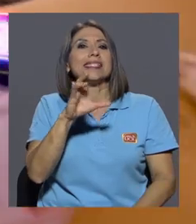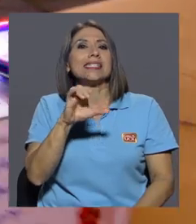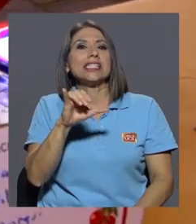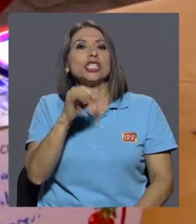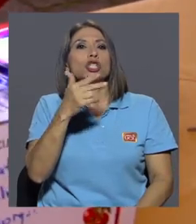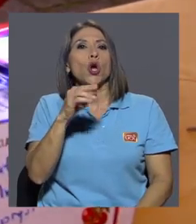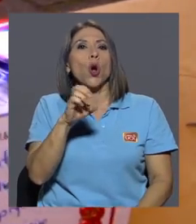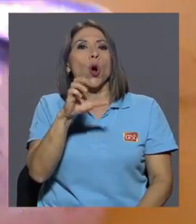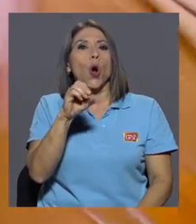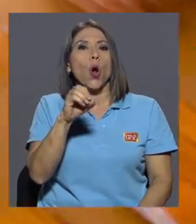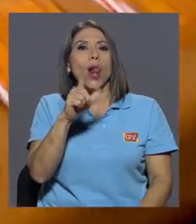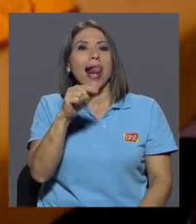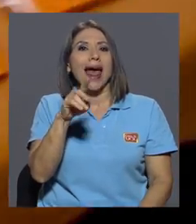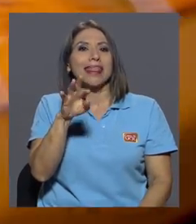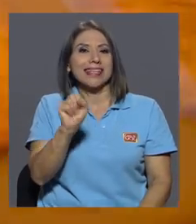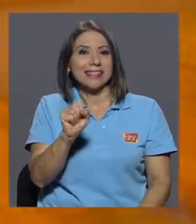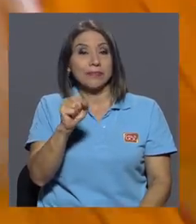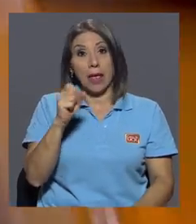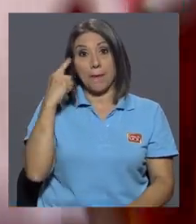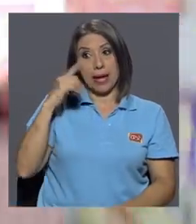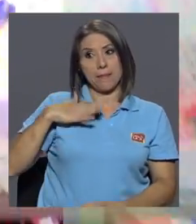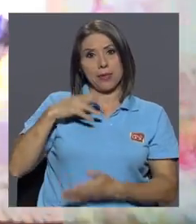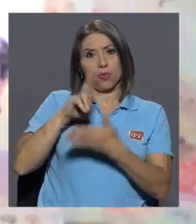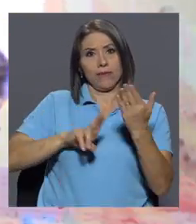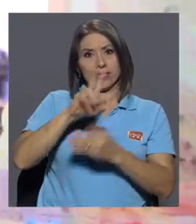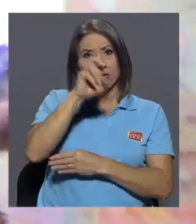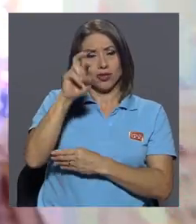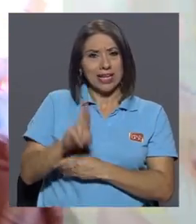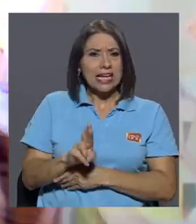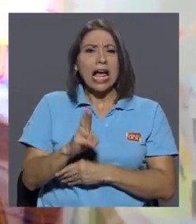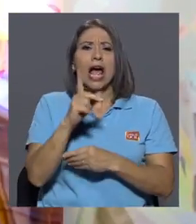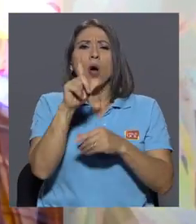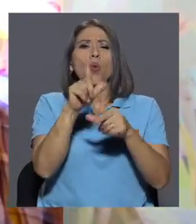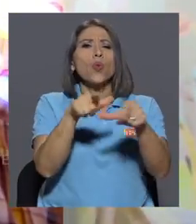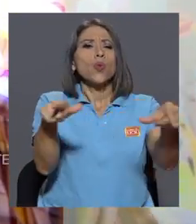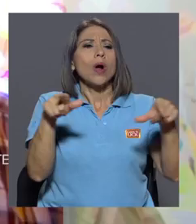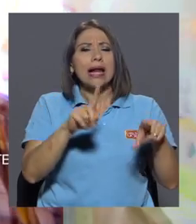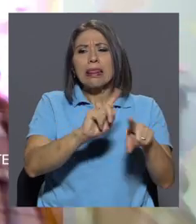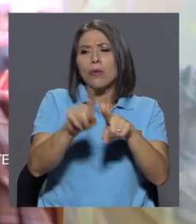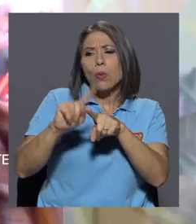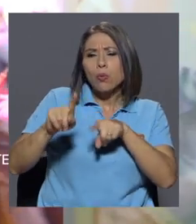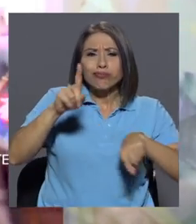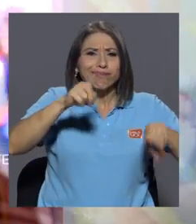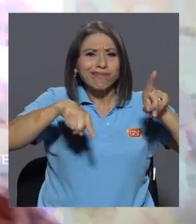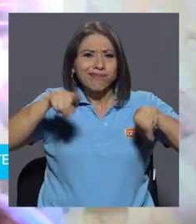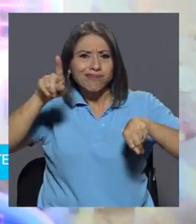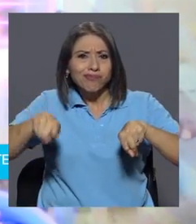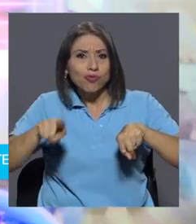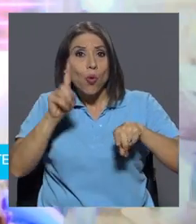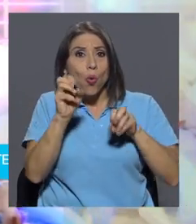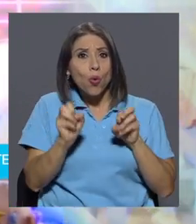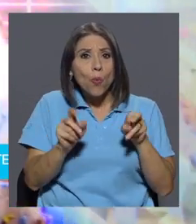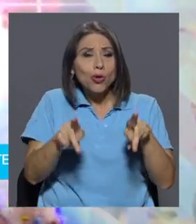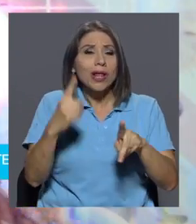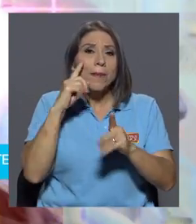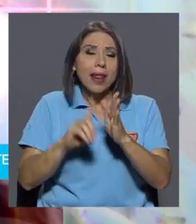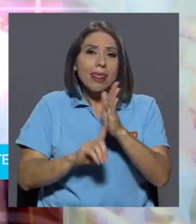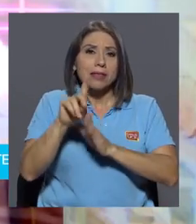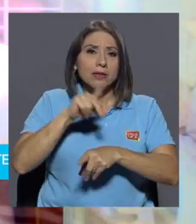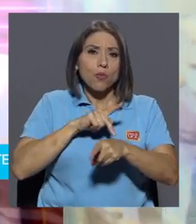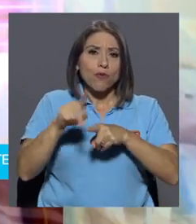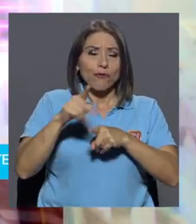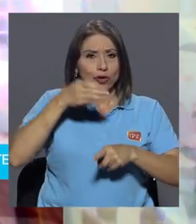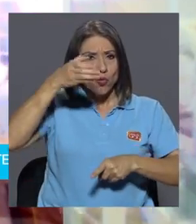mí la Universidad de Costa Rica representa un lugar multidiverso, una gran oportunidad para el desarrollo profesional